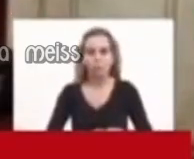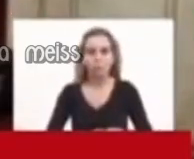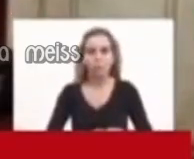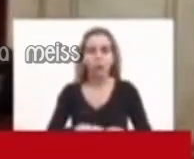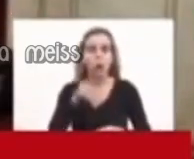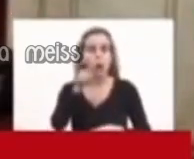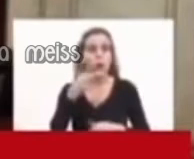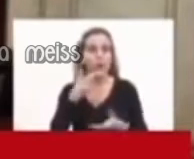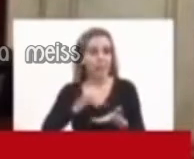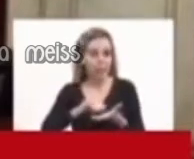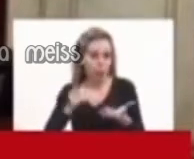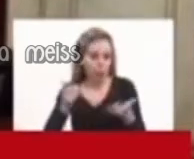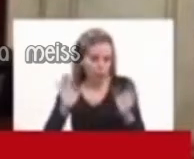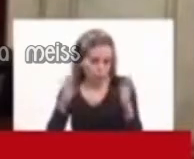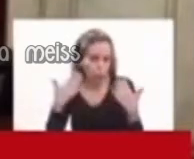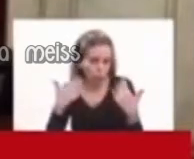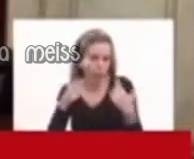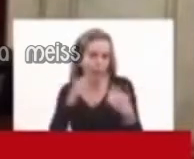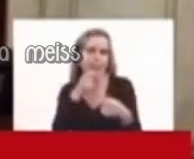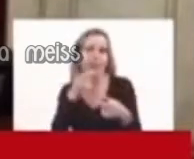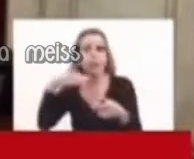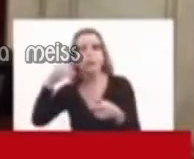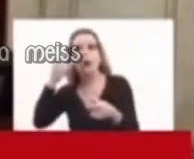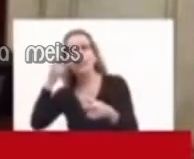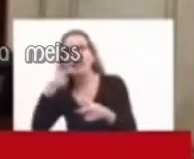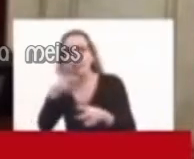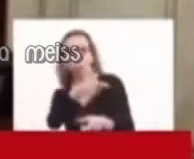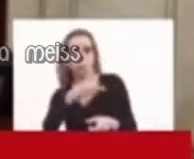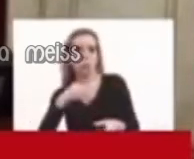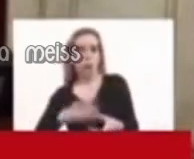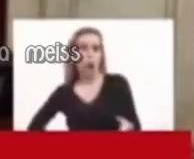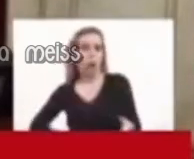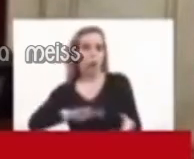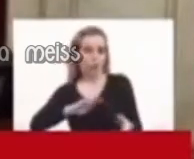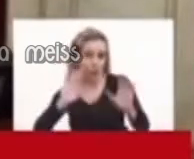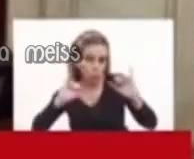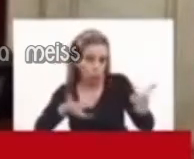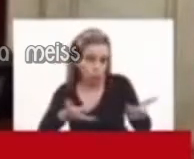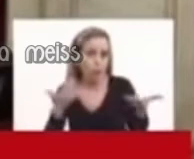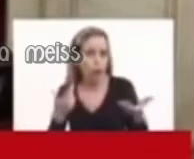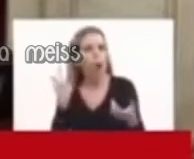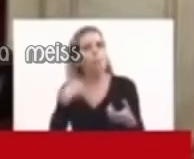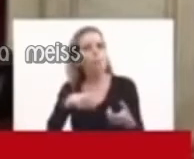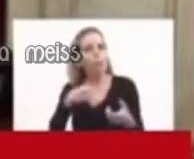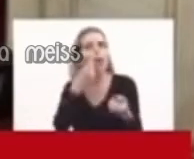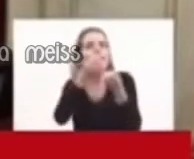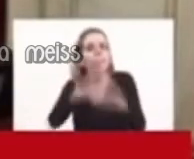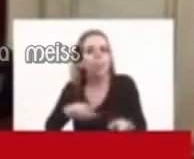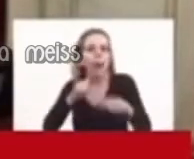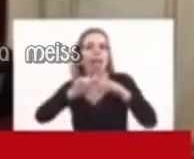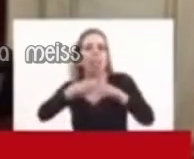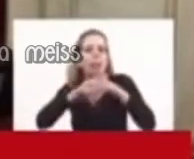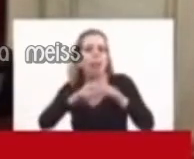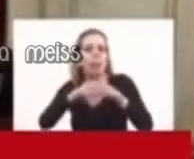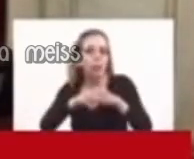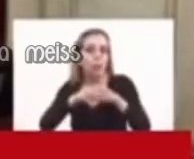Es para, usted tiene derecho si ha sido mencionado, pero en los términos de que ha sido mencionado, no para reiniciar